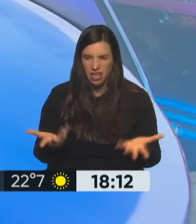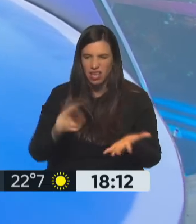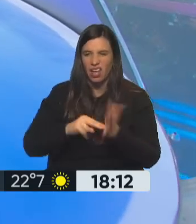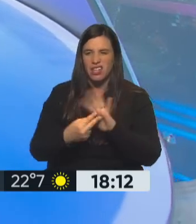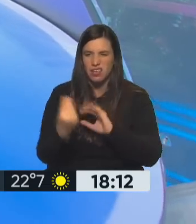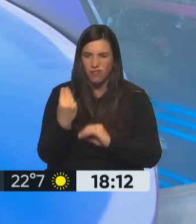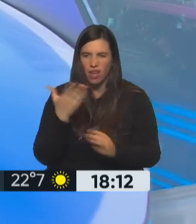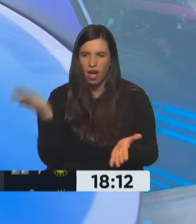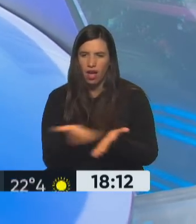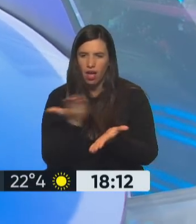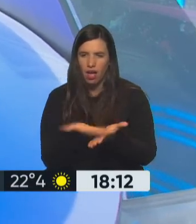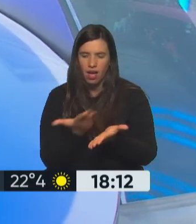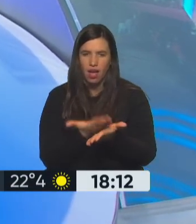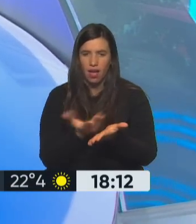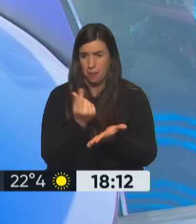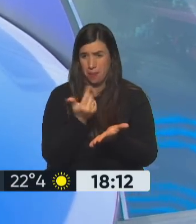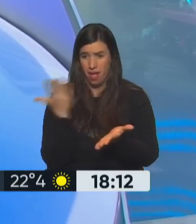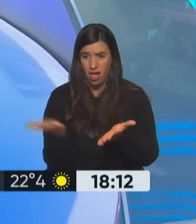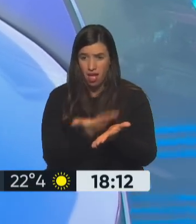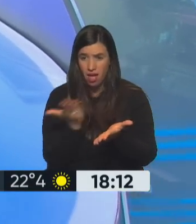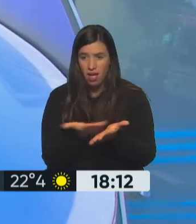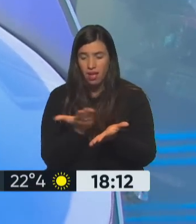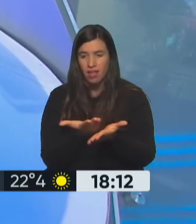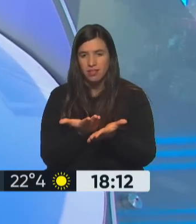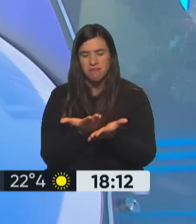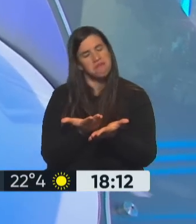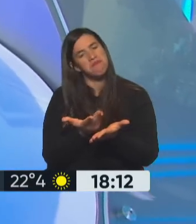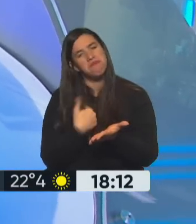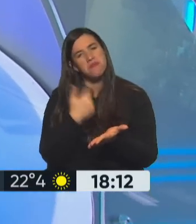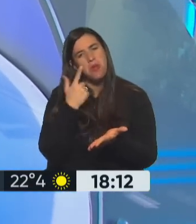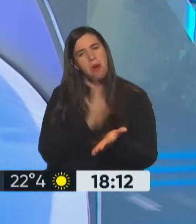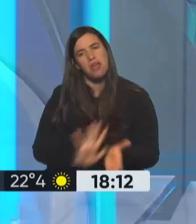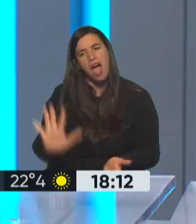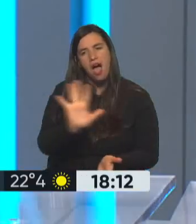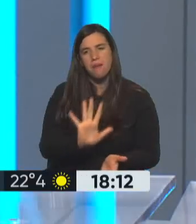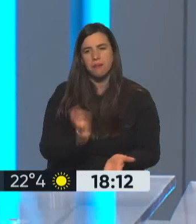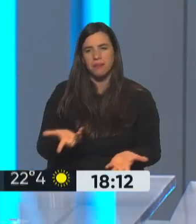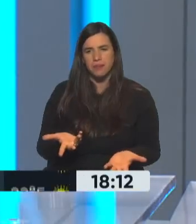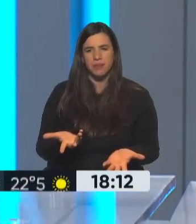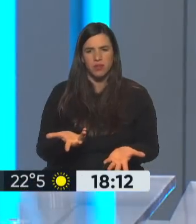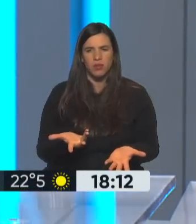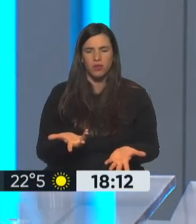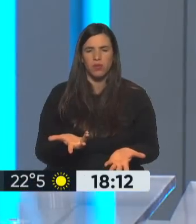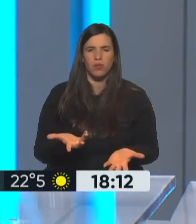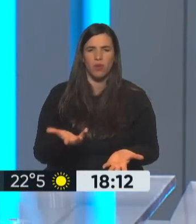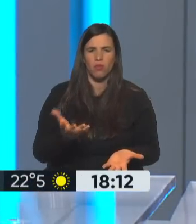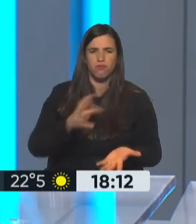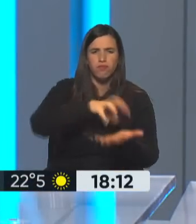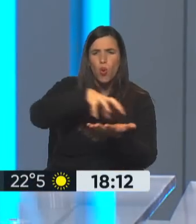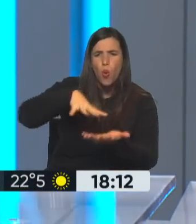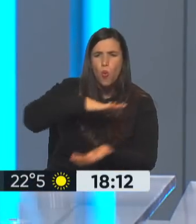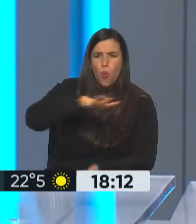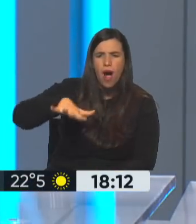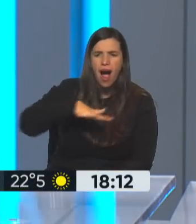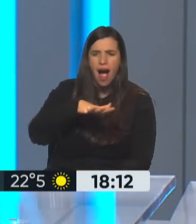emisión monetaria. Y primero es extraño en el ámbito en el que expresa esto frente a empresarios argentinos y